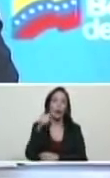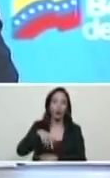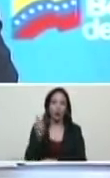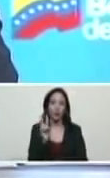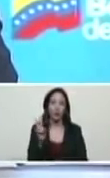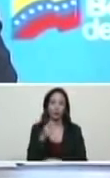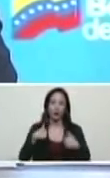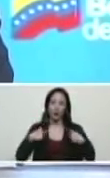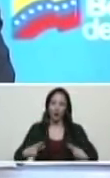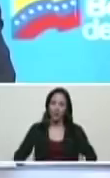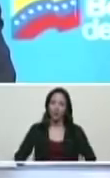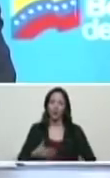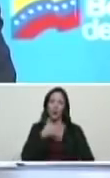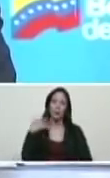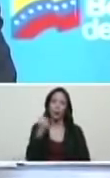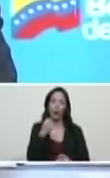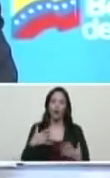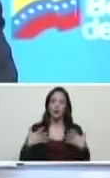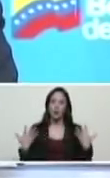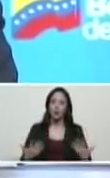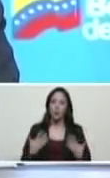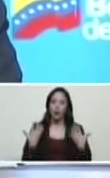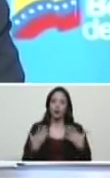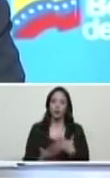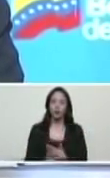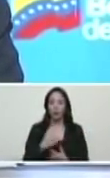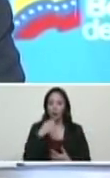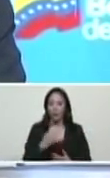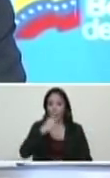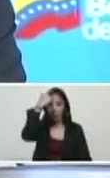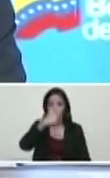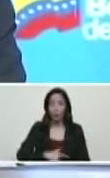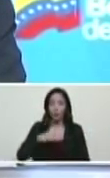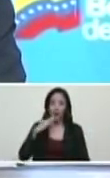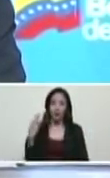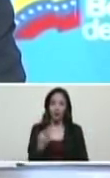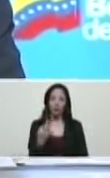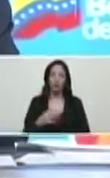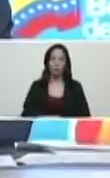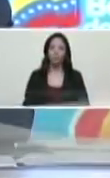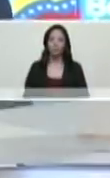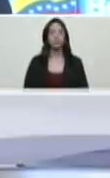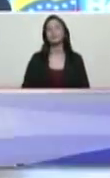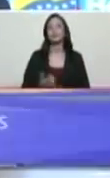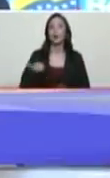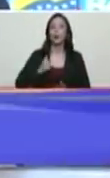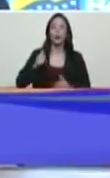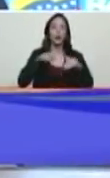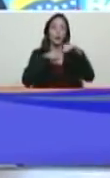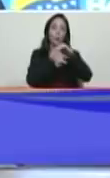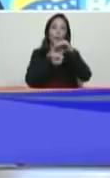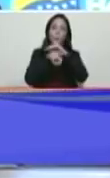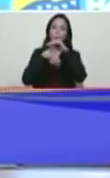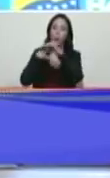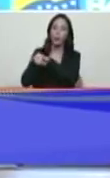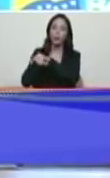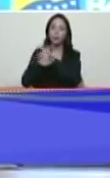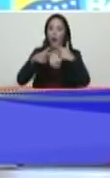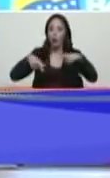esta vida. Se sentirá un ser humano realizado en cualquier lugar que vaya a la Gran Sabana.